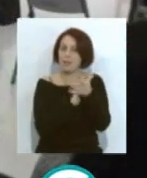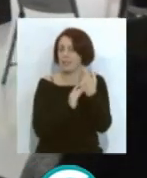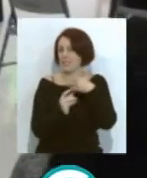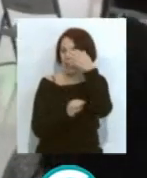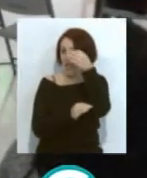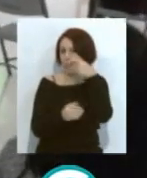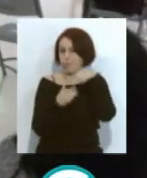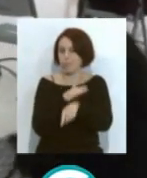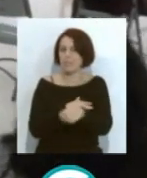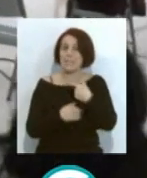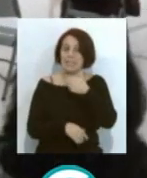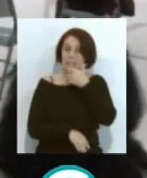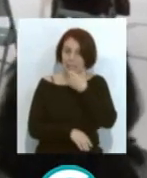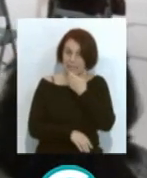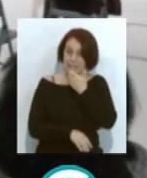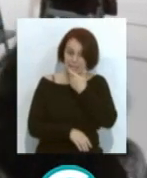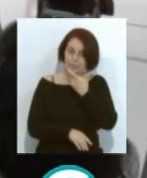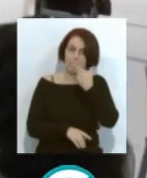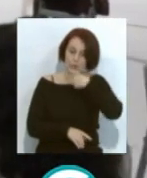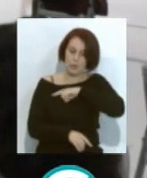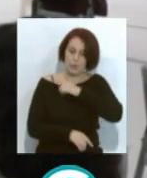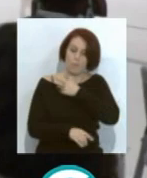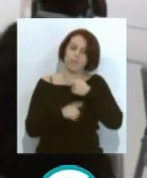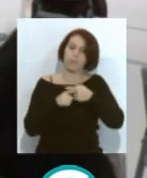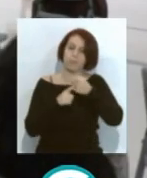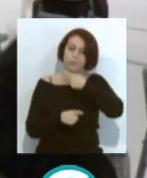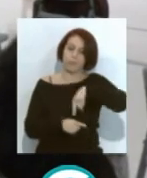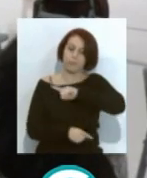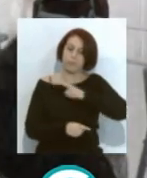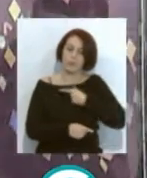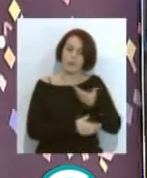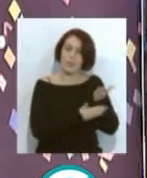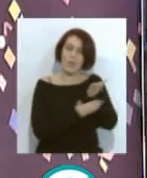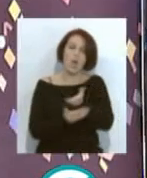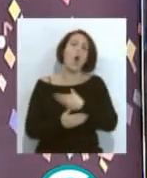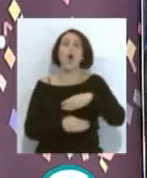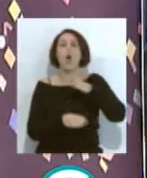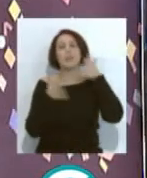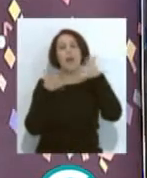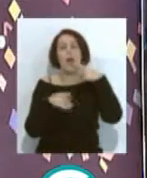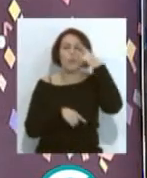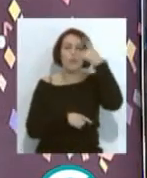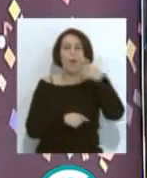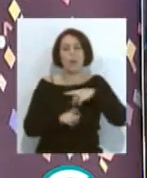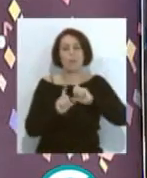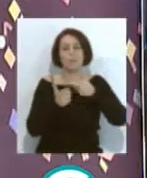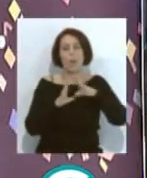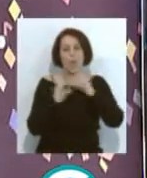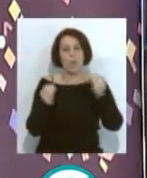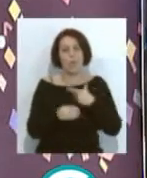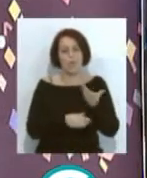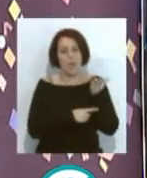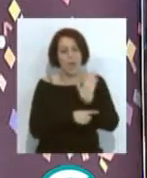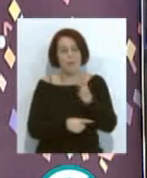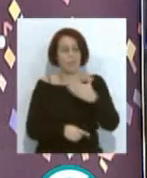los detalles. Lo que sí queremos es compartir con ustedes las declaraciones de la consejera de Cultura de la Junta de Andalucía, que venía el